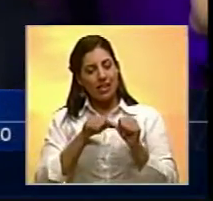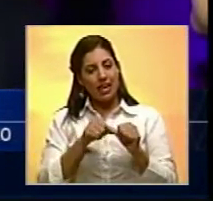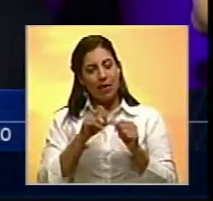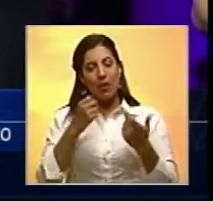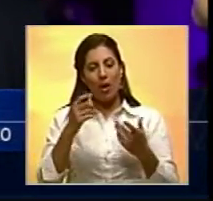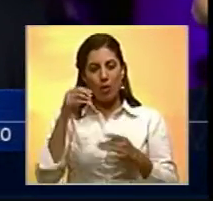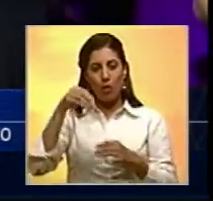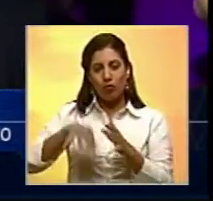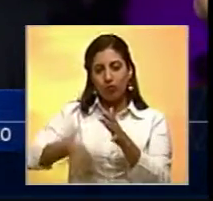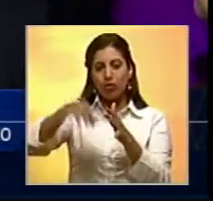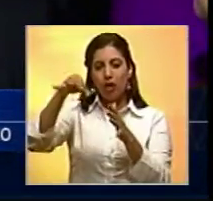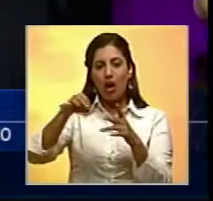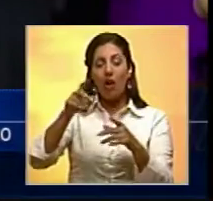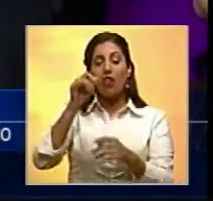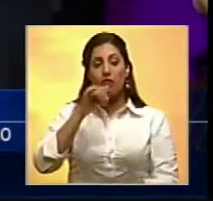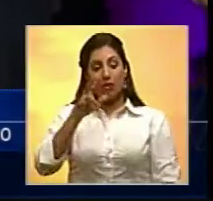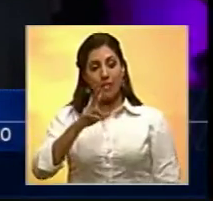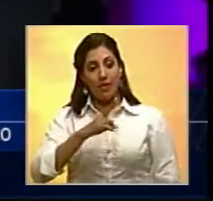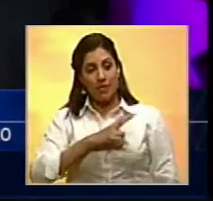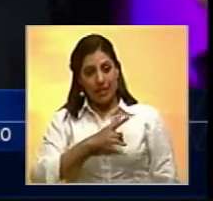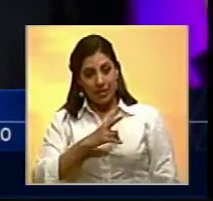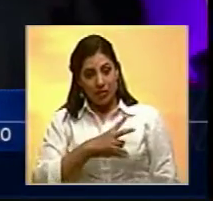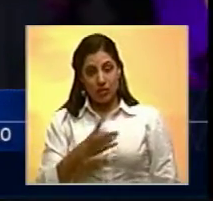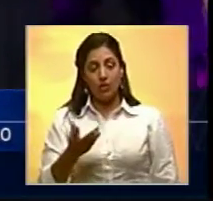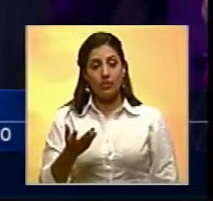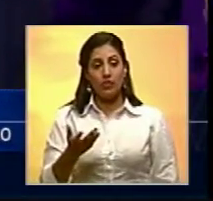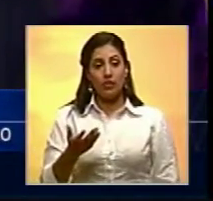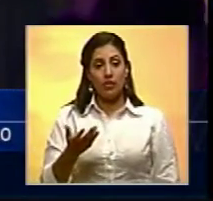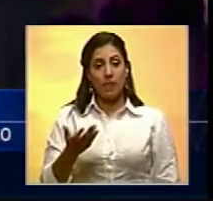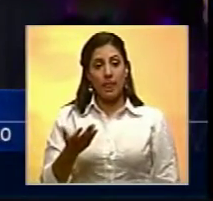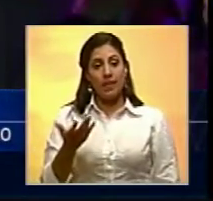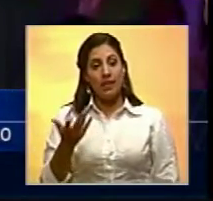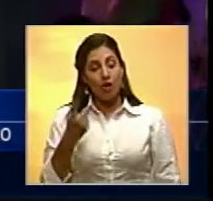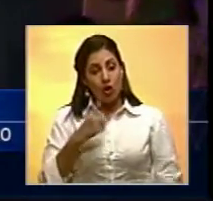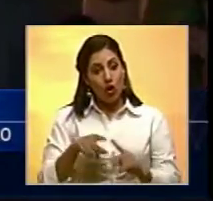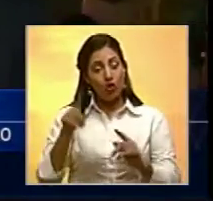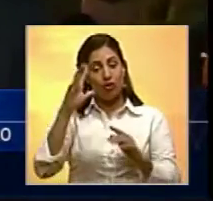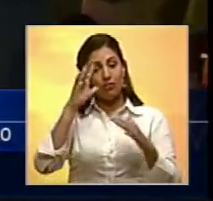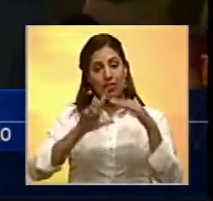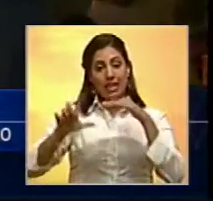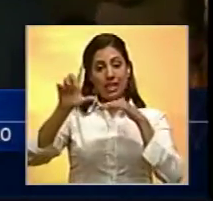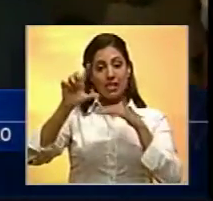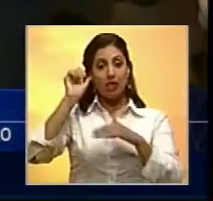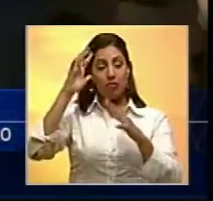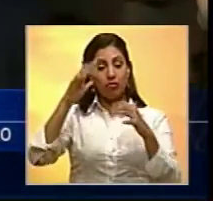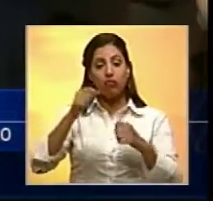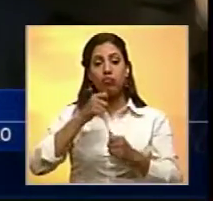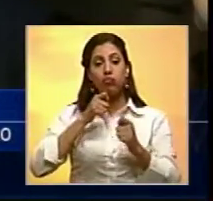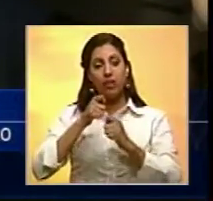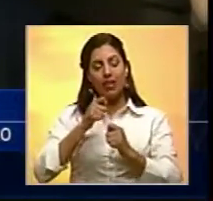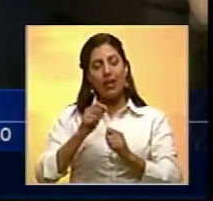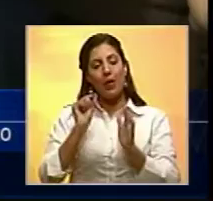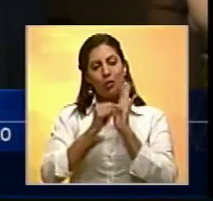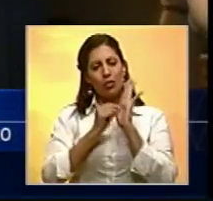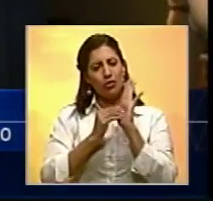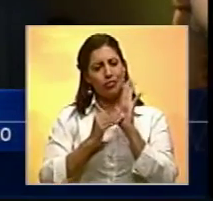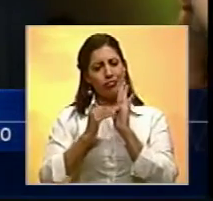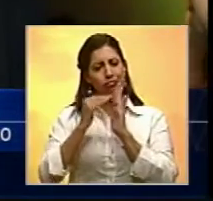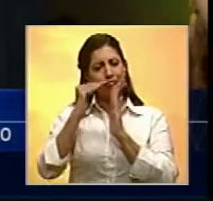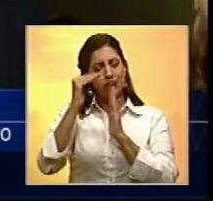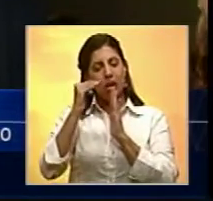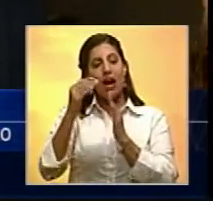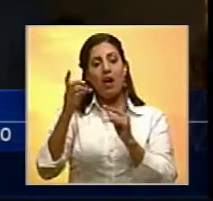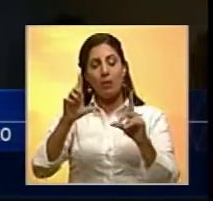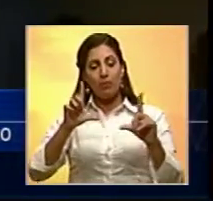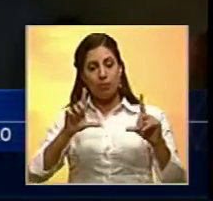gran sorteo donde el noticiero Venevisión y la licenciada Mariné Glot pues sacaron una alta puntuación para